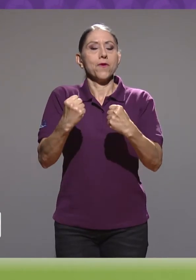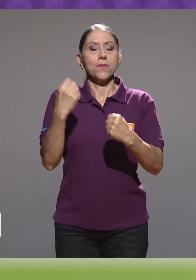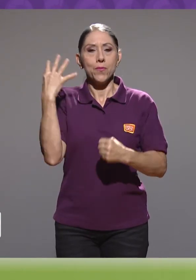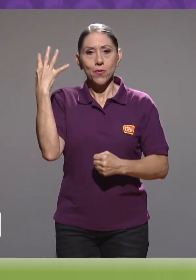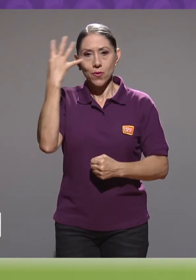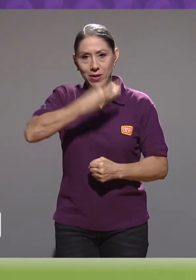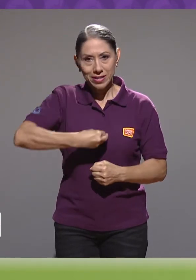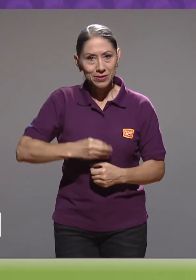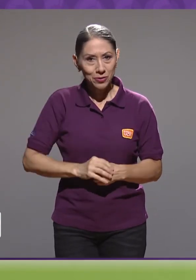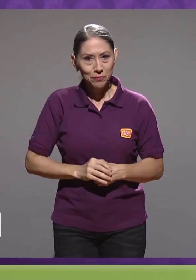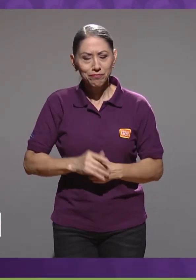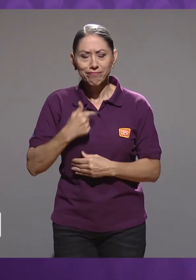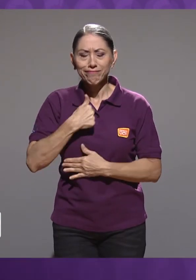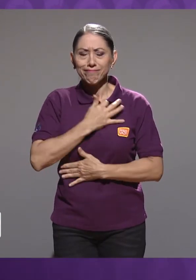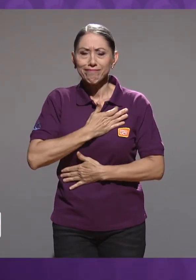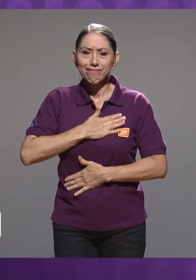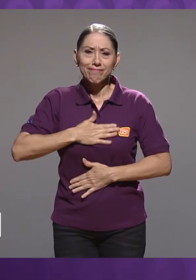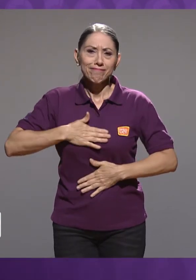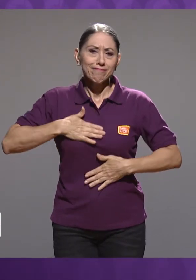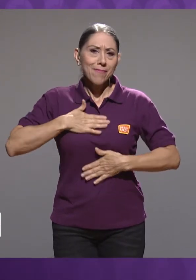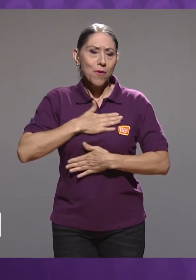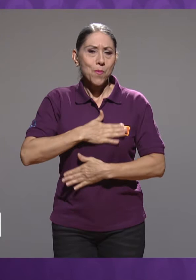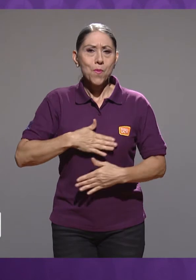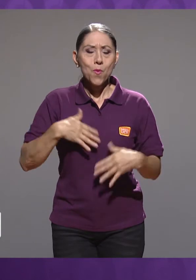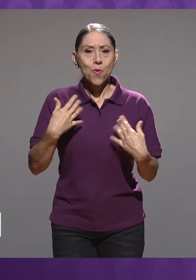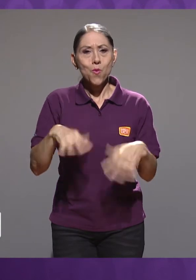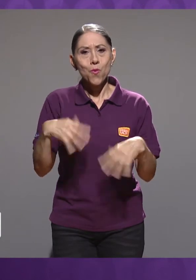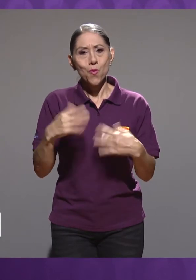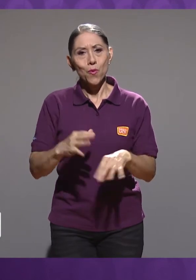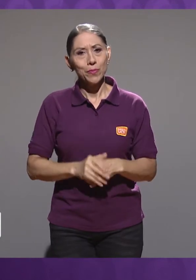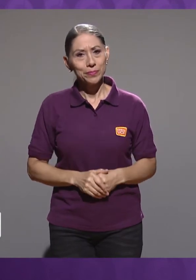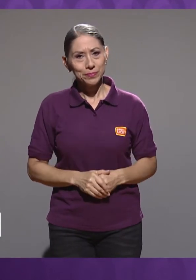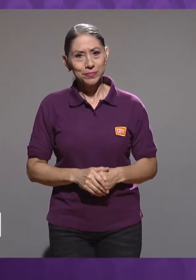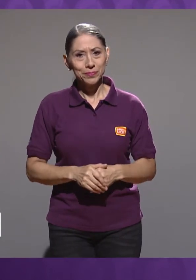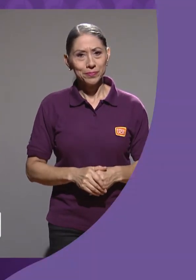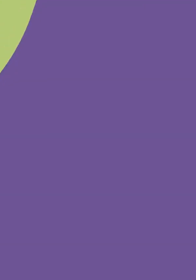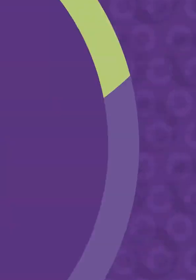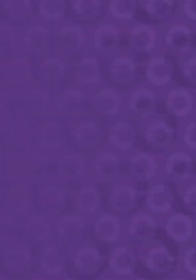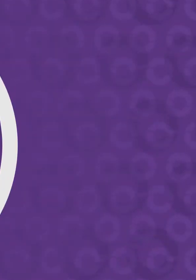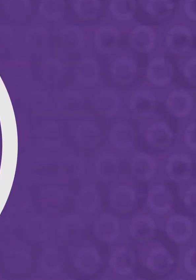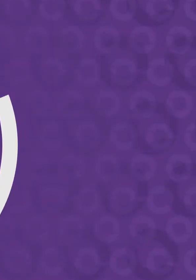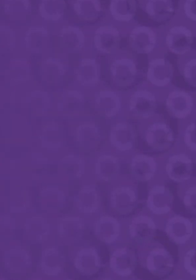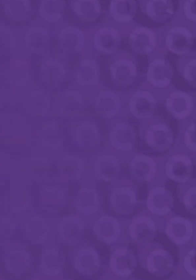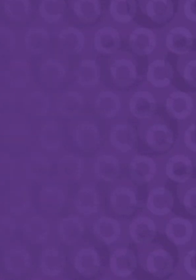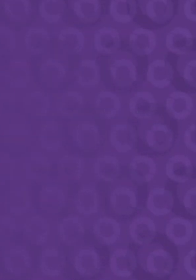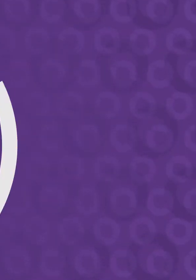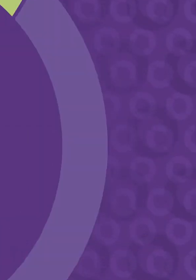fortalecedor, muy, muy lindo. He disfrutado muchísimo.